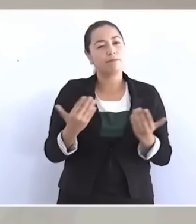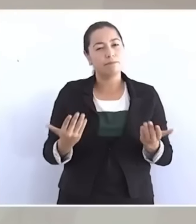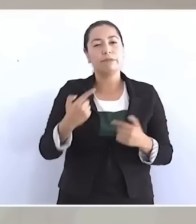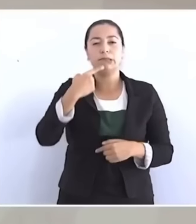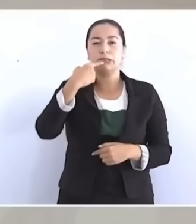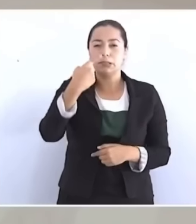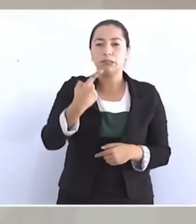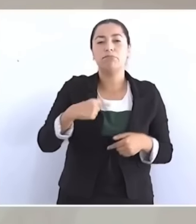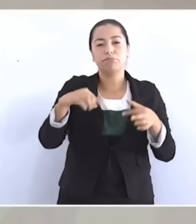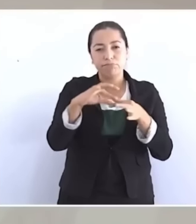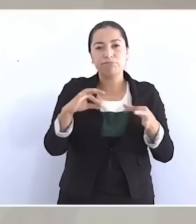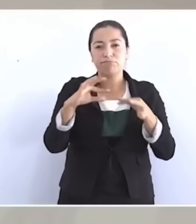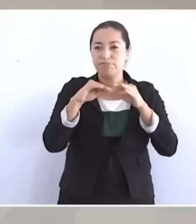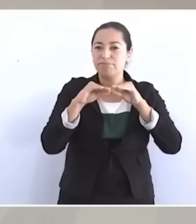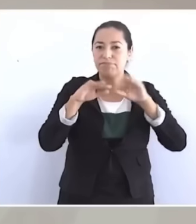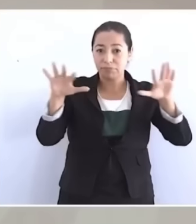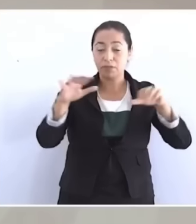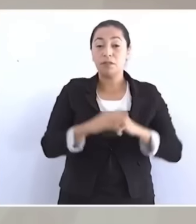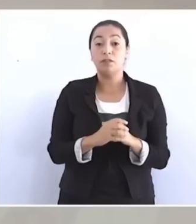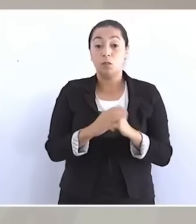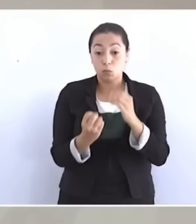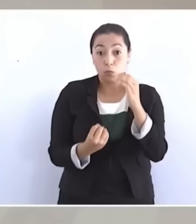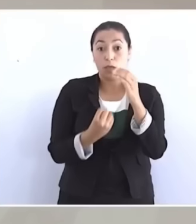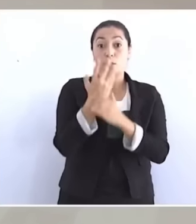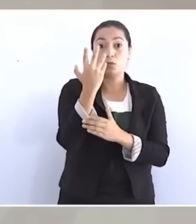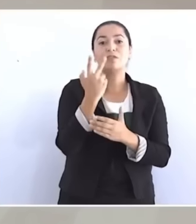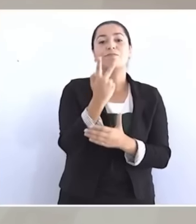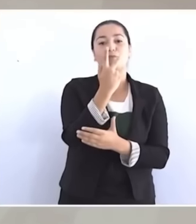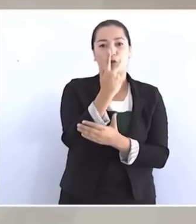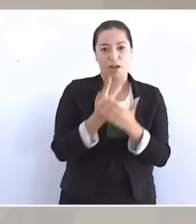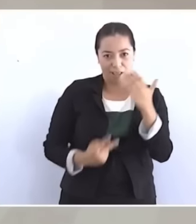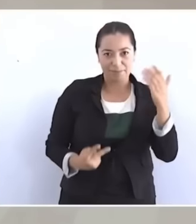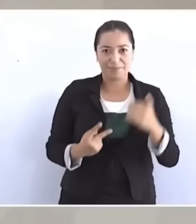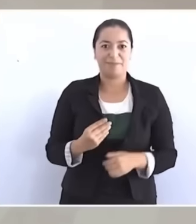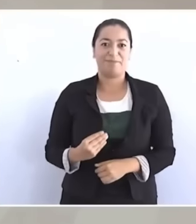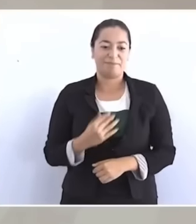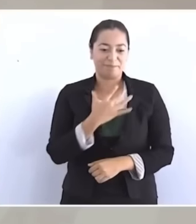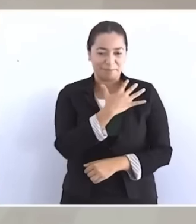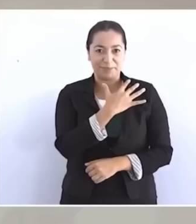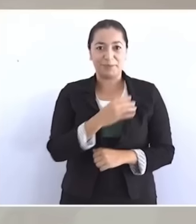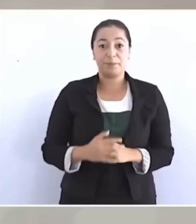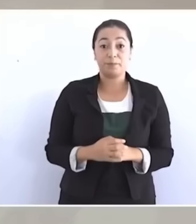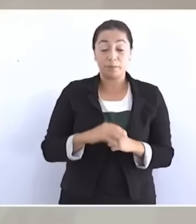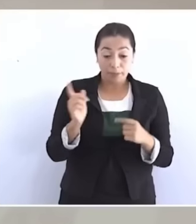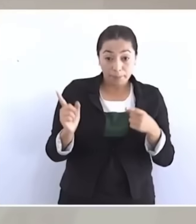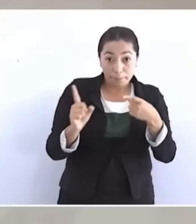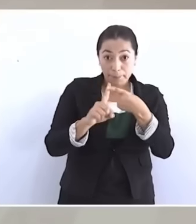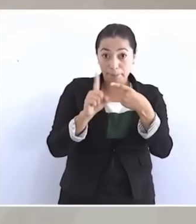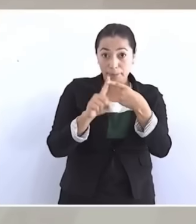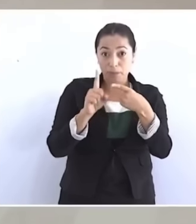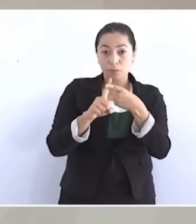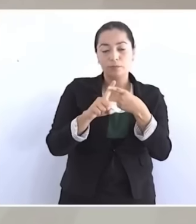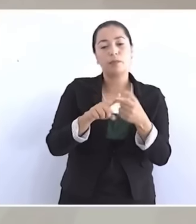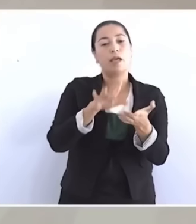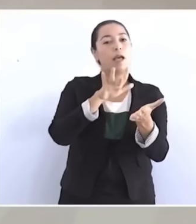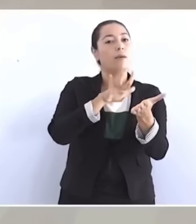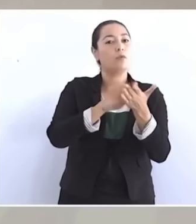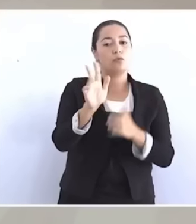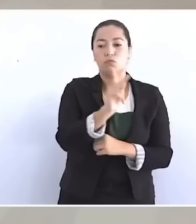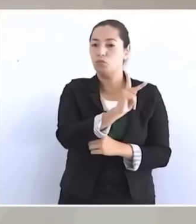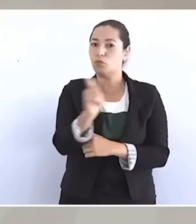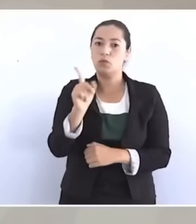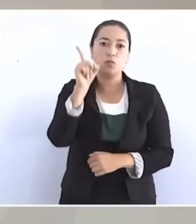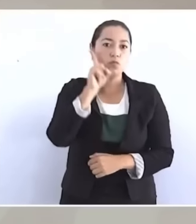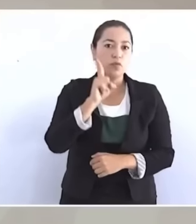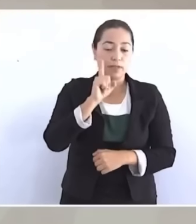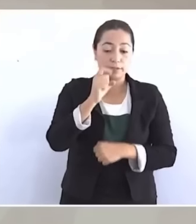dicho, va a haber nuevos programas del bienestar. El primero, apoyo a todas las mujeres